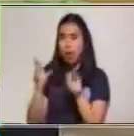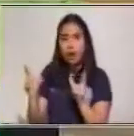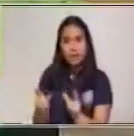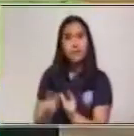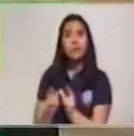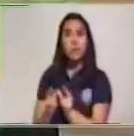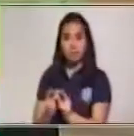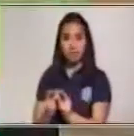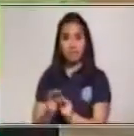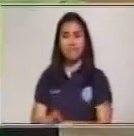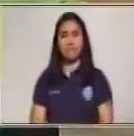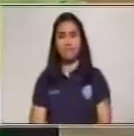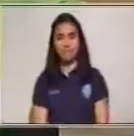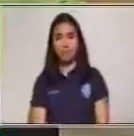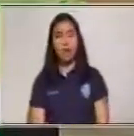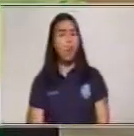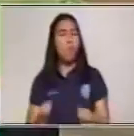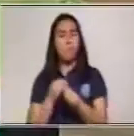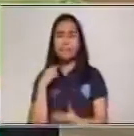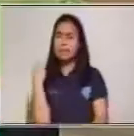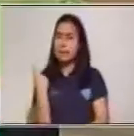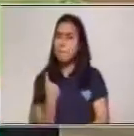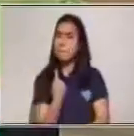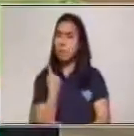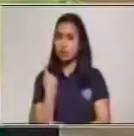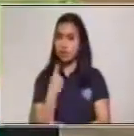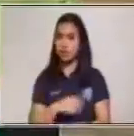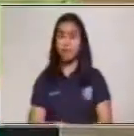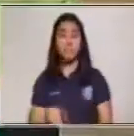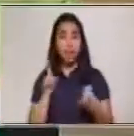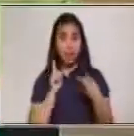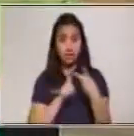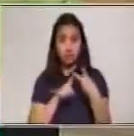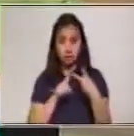gráfico. Otro punto importante de los organizadores es,